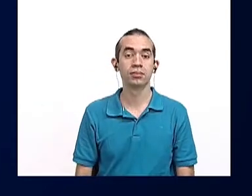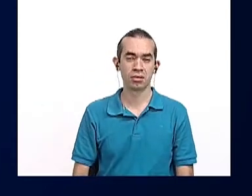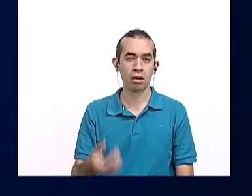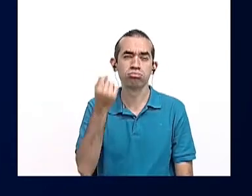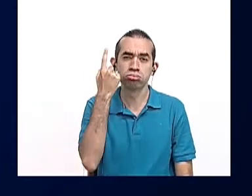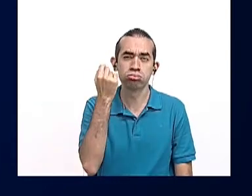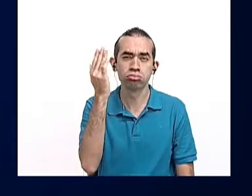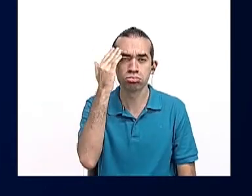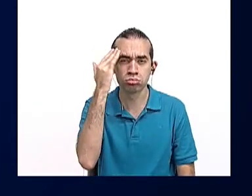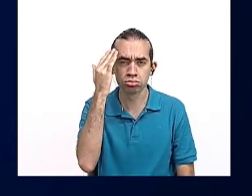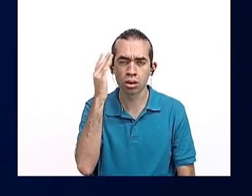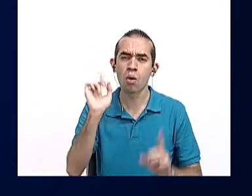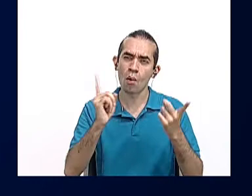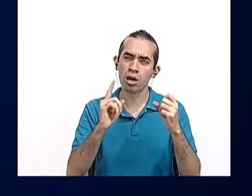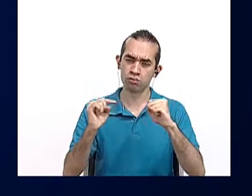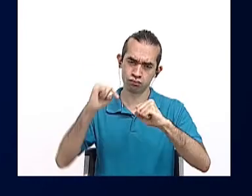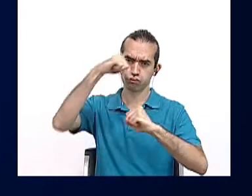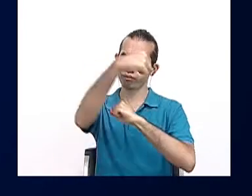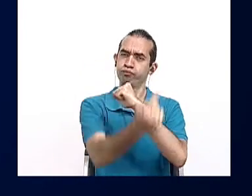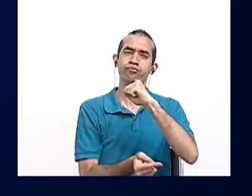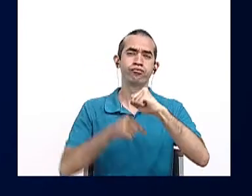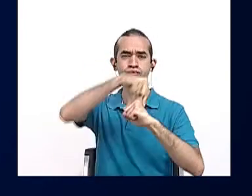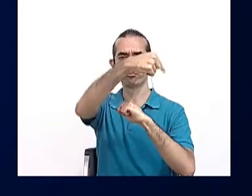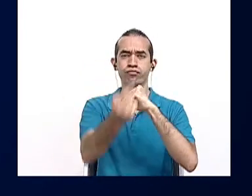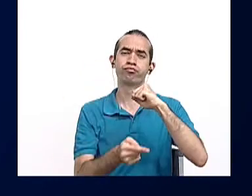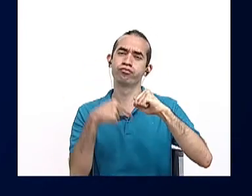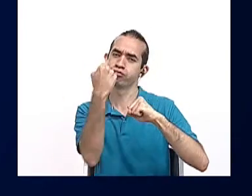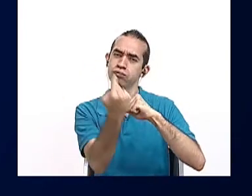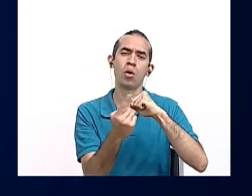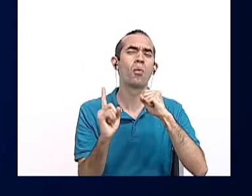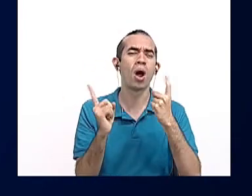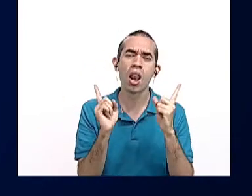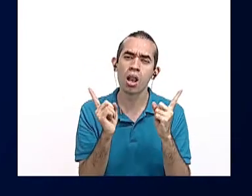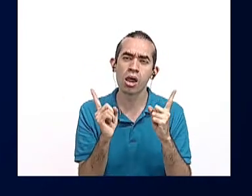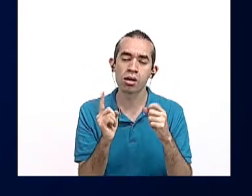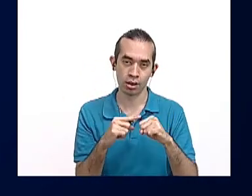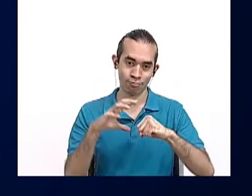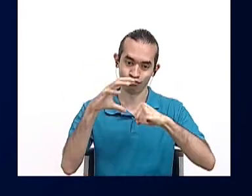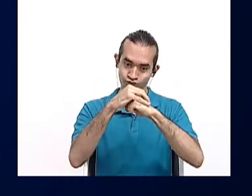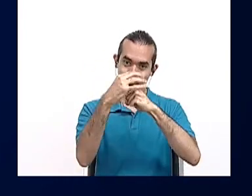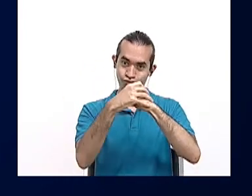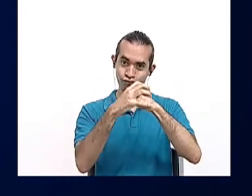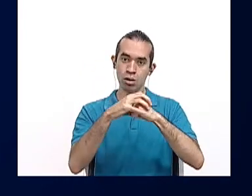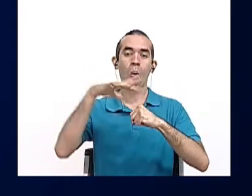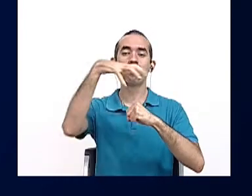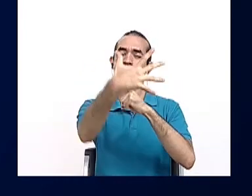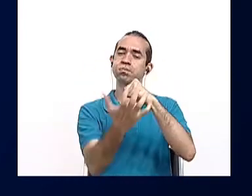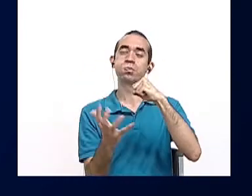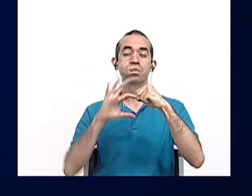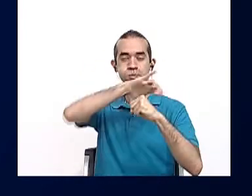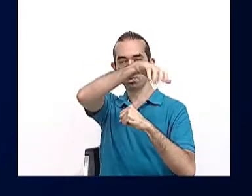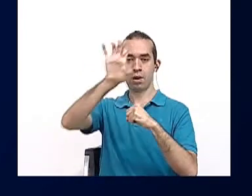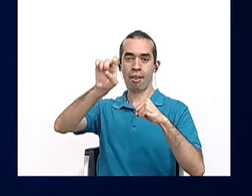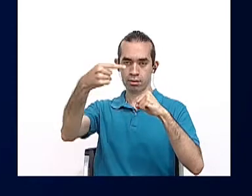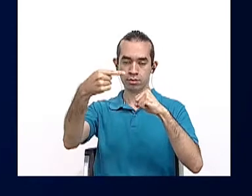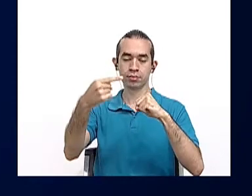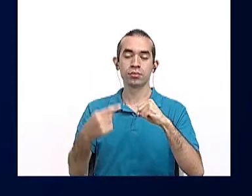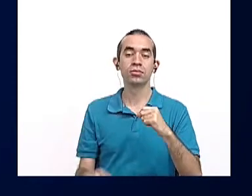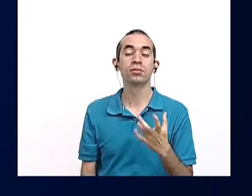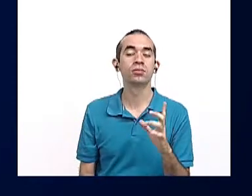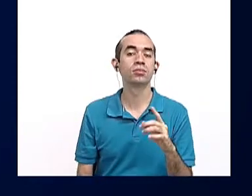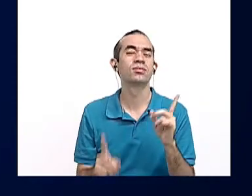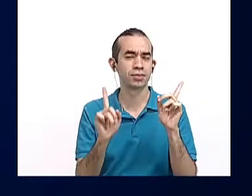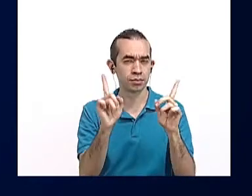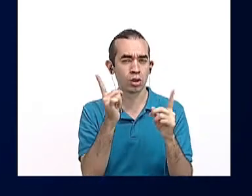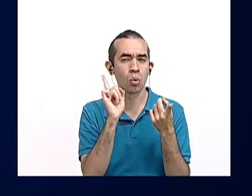idea. ¿Cuáles son las partes principales del átomo? Muy bien, el núcleo y la nube electrónica. ¿Y cuáles son